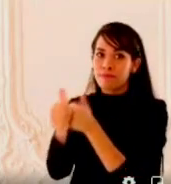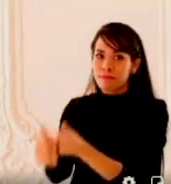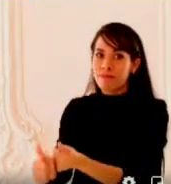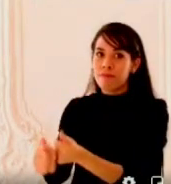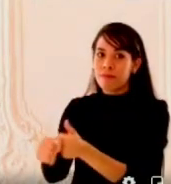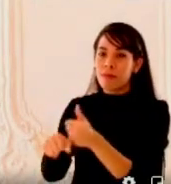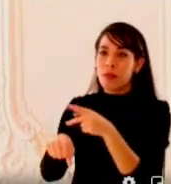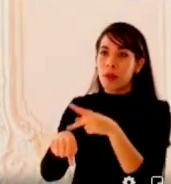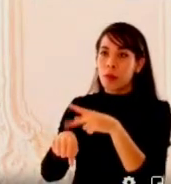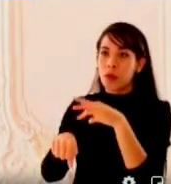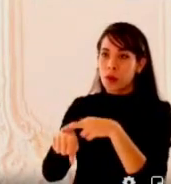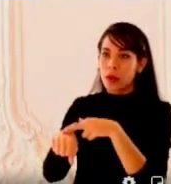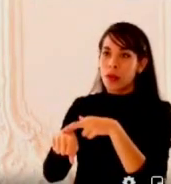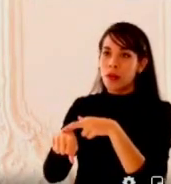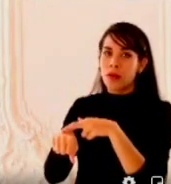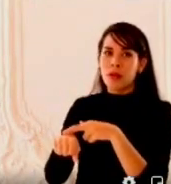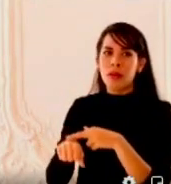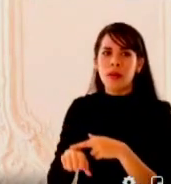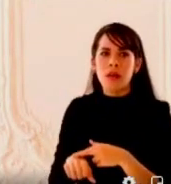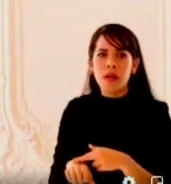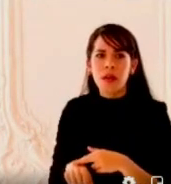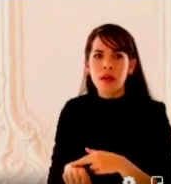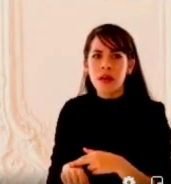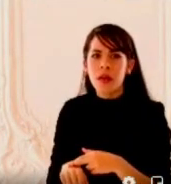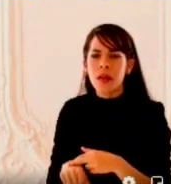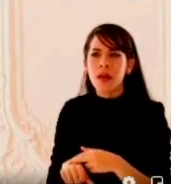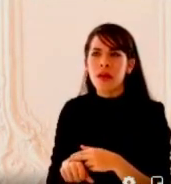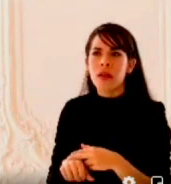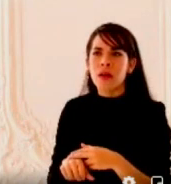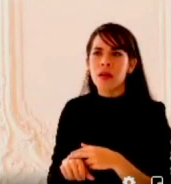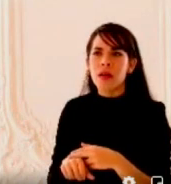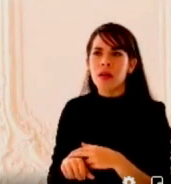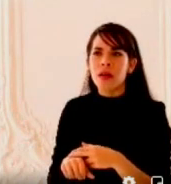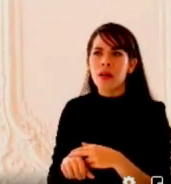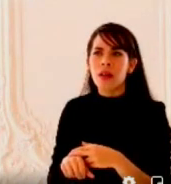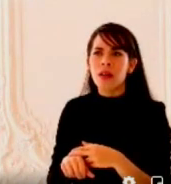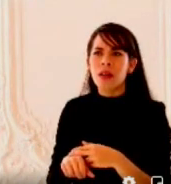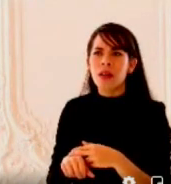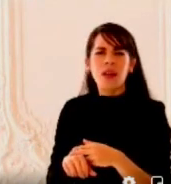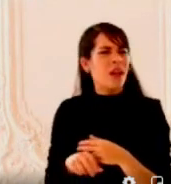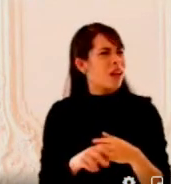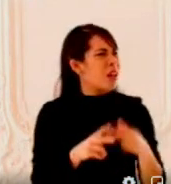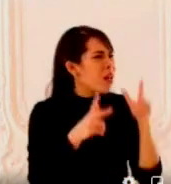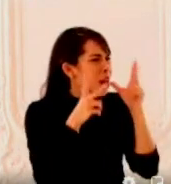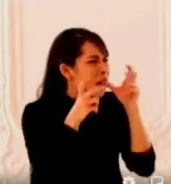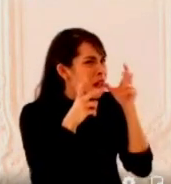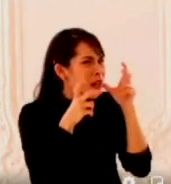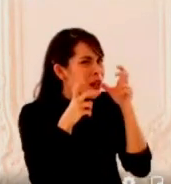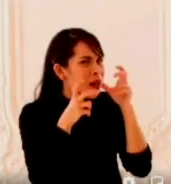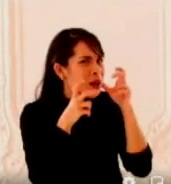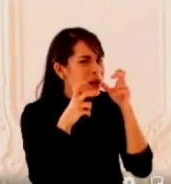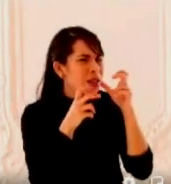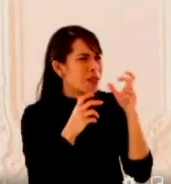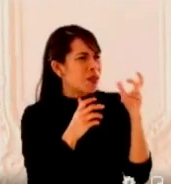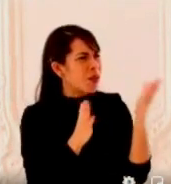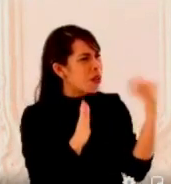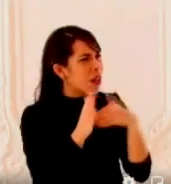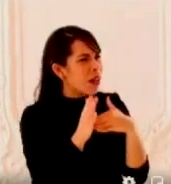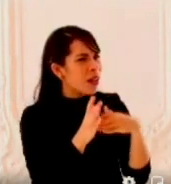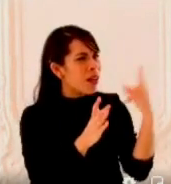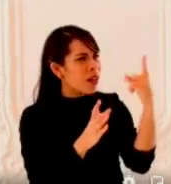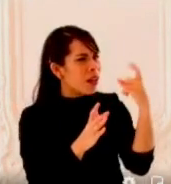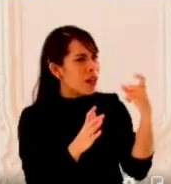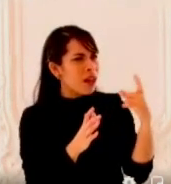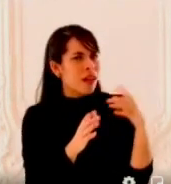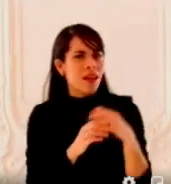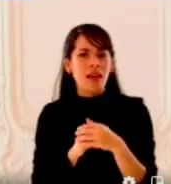¿Usted ha roto algún carro? ¿Perdón? ¿Ha roto algún carro usted? Que si he... ¿Si ha roto algún carro en las carreteras, caminando en las claro carreteras?